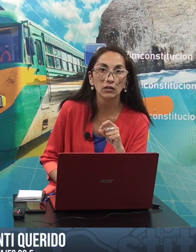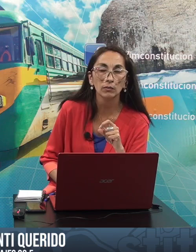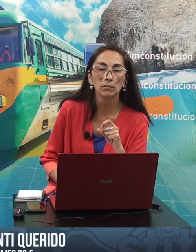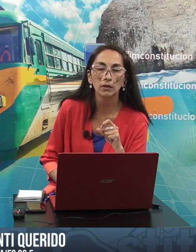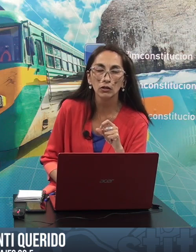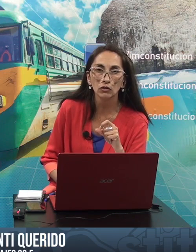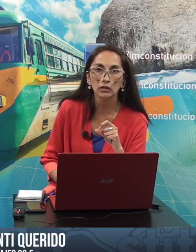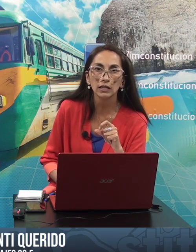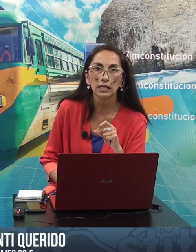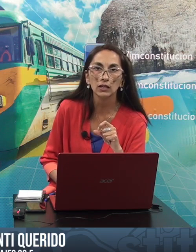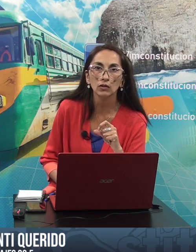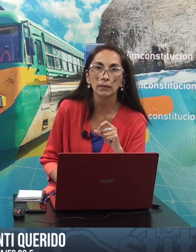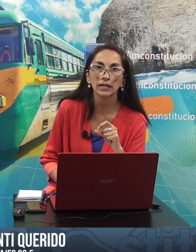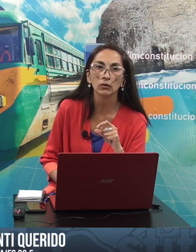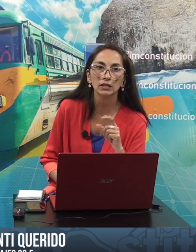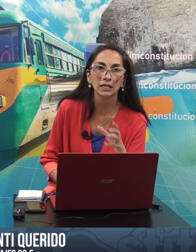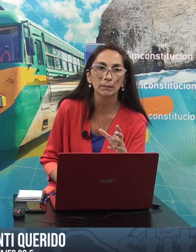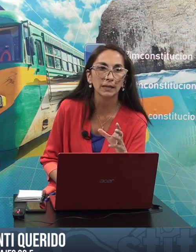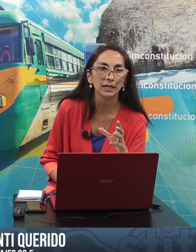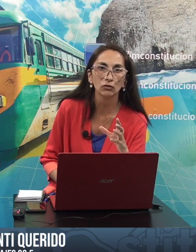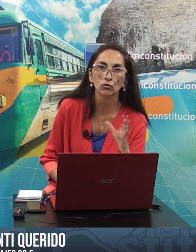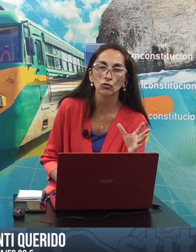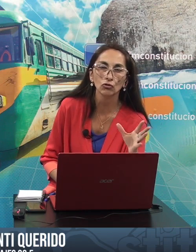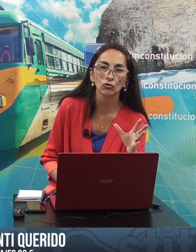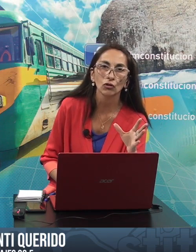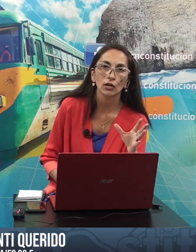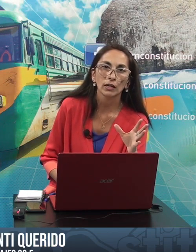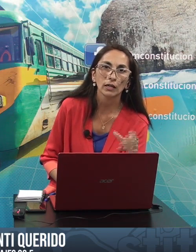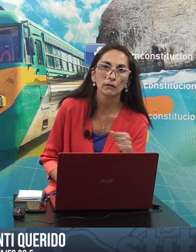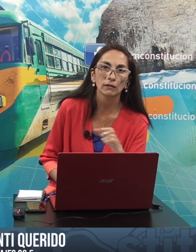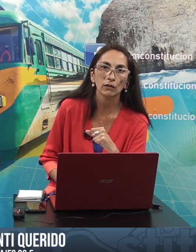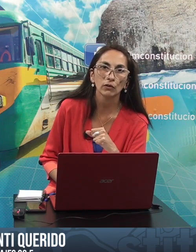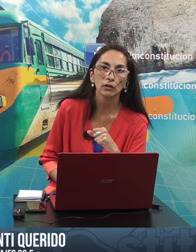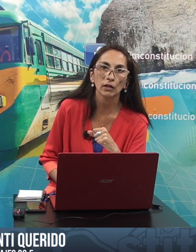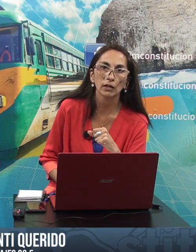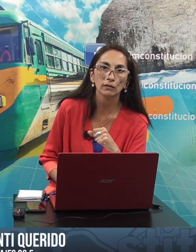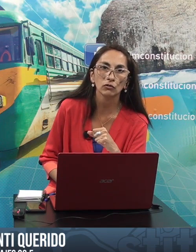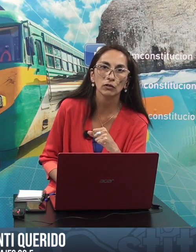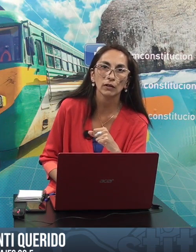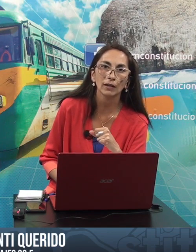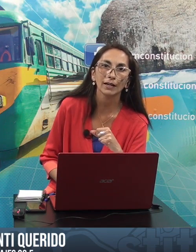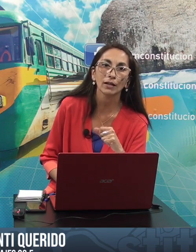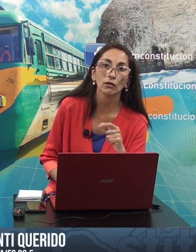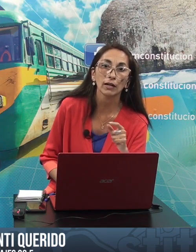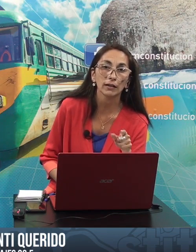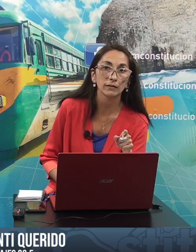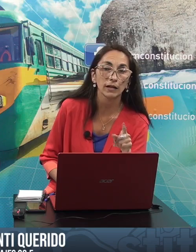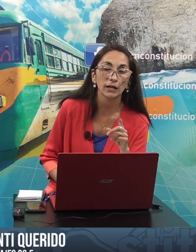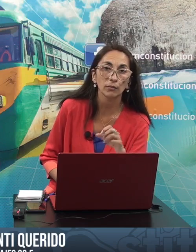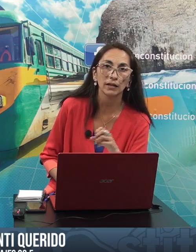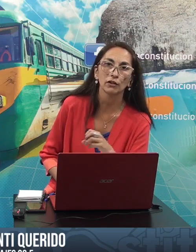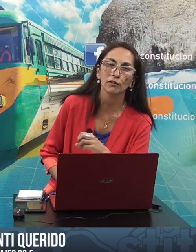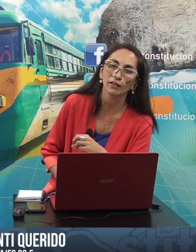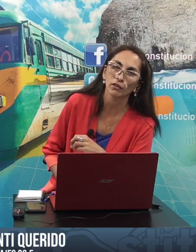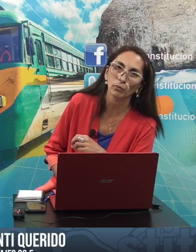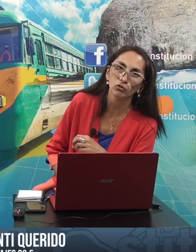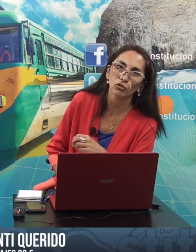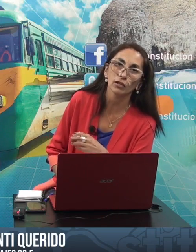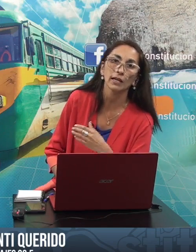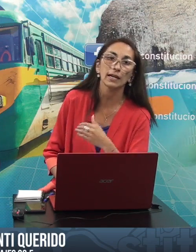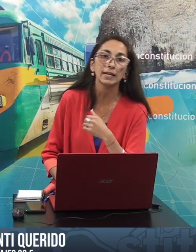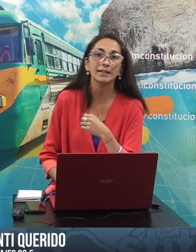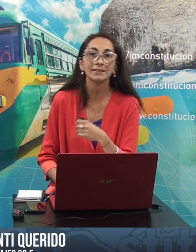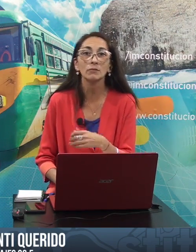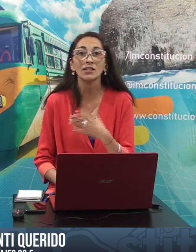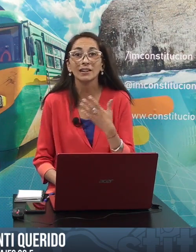Conti Querido, Mi Conti Querido, para usted, para todos quienes están hoy día en la sintonía de Radio Leajes. Ya la nombré,